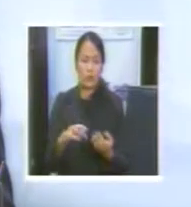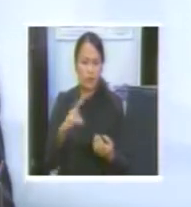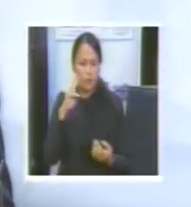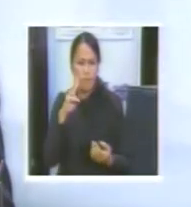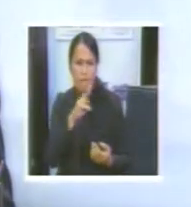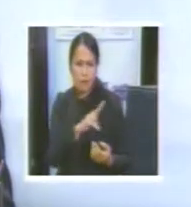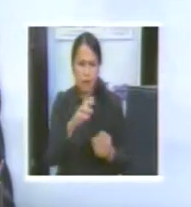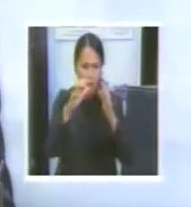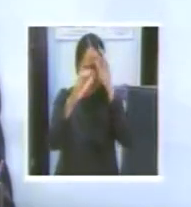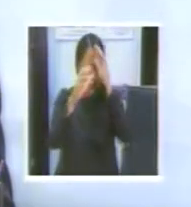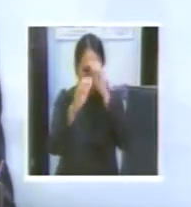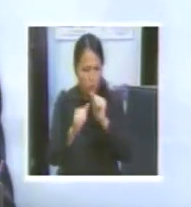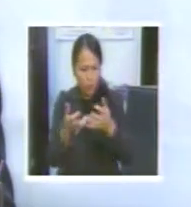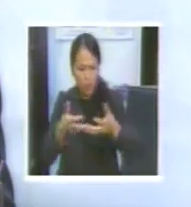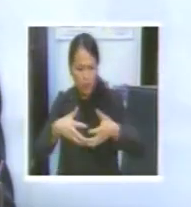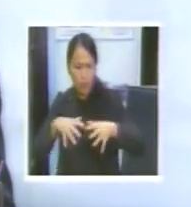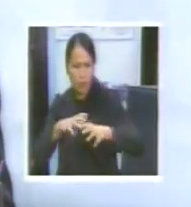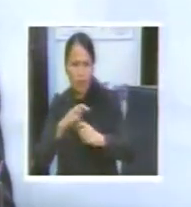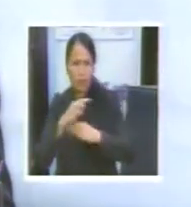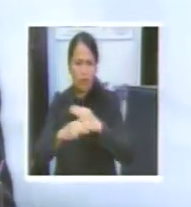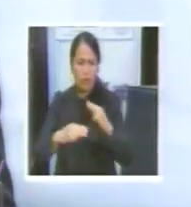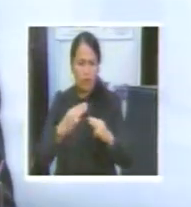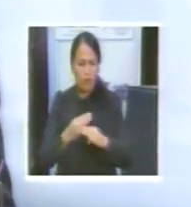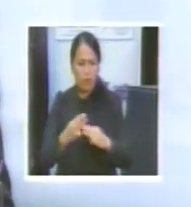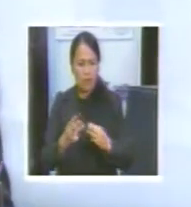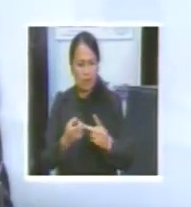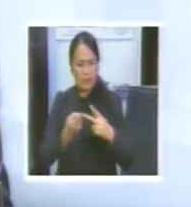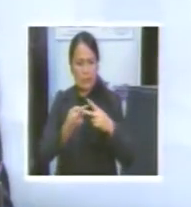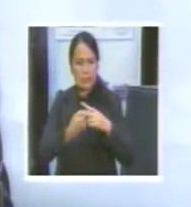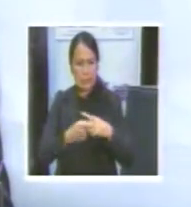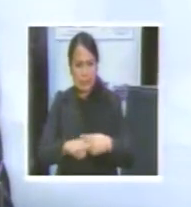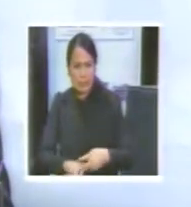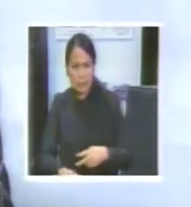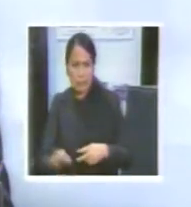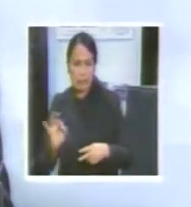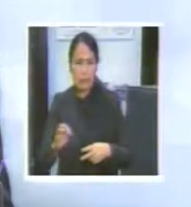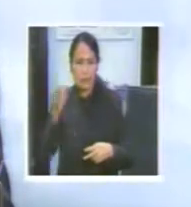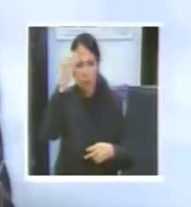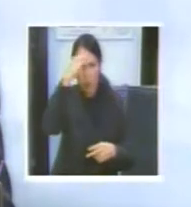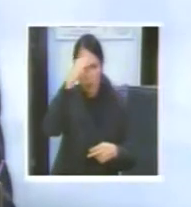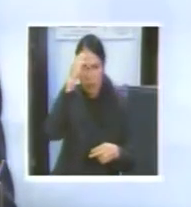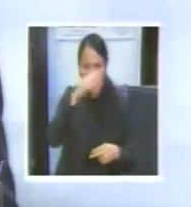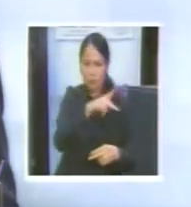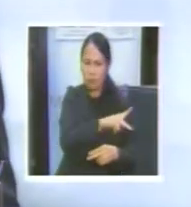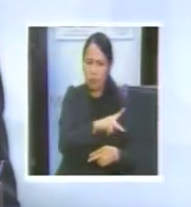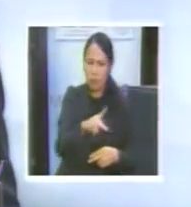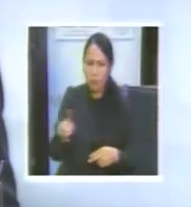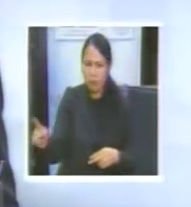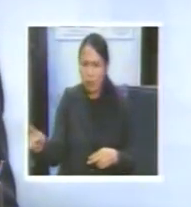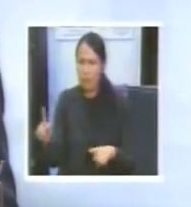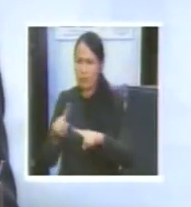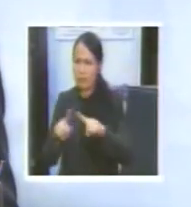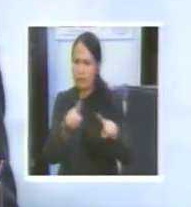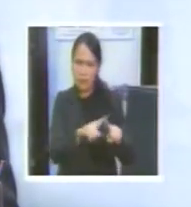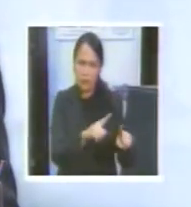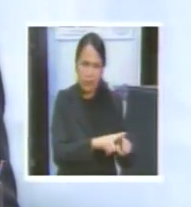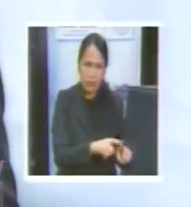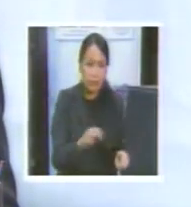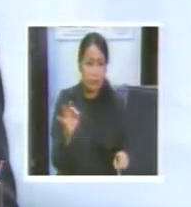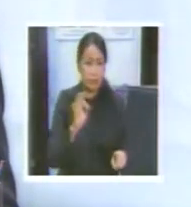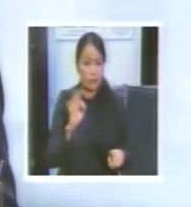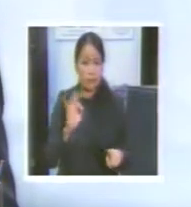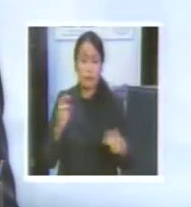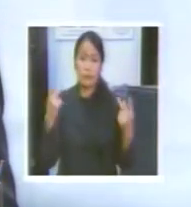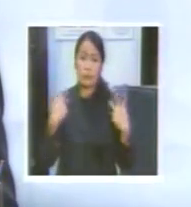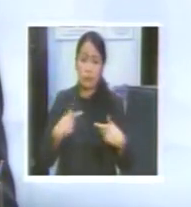reacciones que este acuerdo generó desde el inicio de su negociación en diversos ámbitos de la opinión pública. En efecto, mientras que la